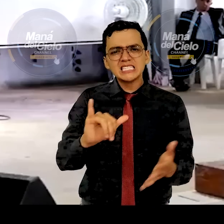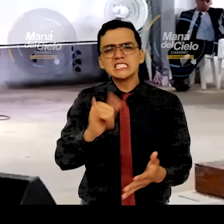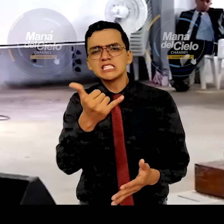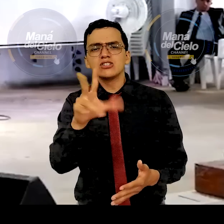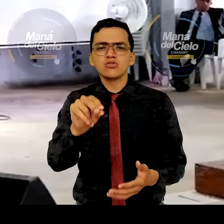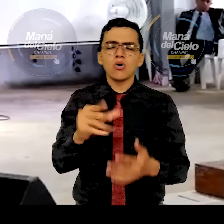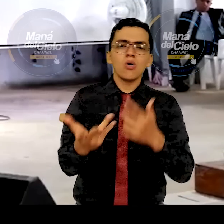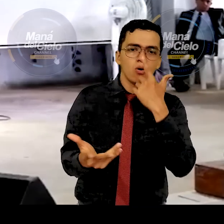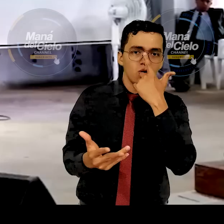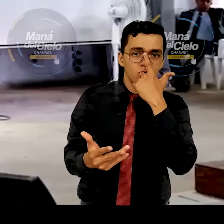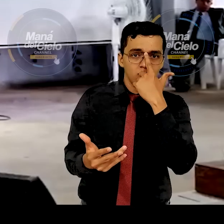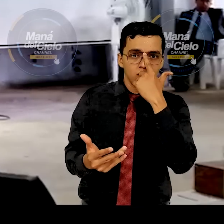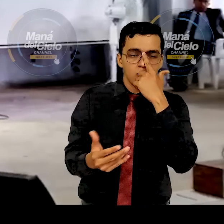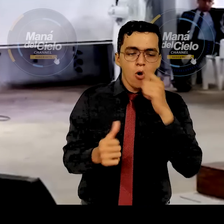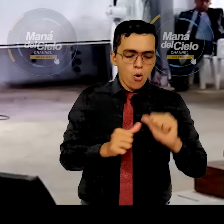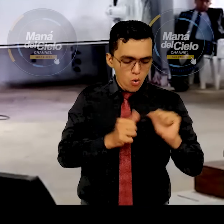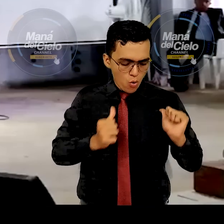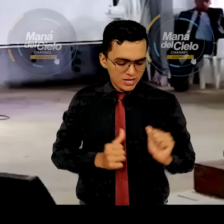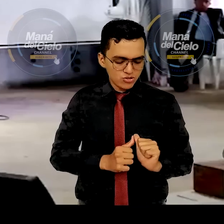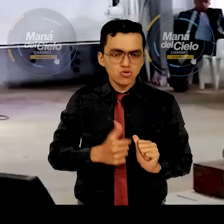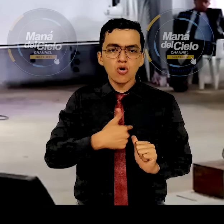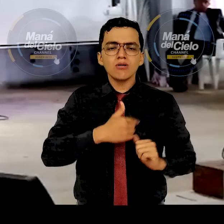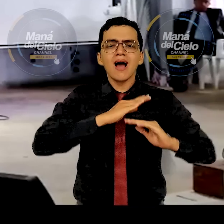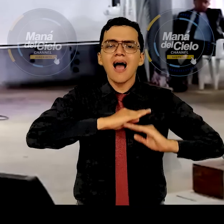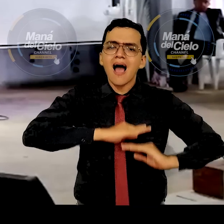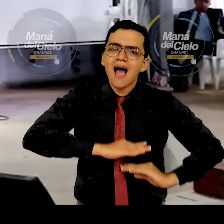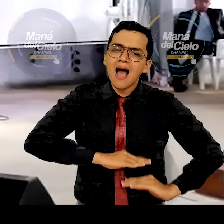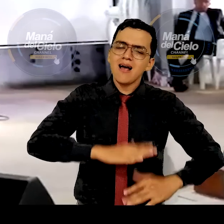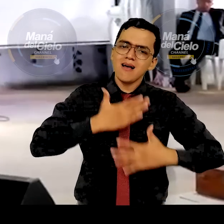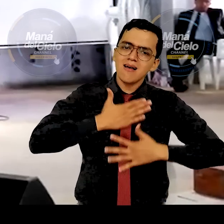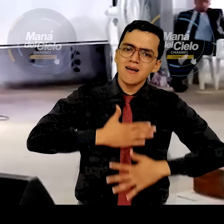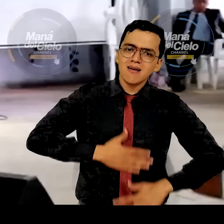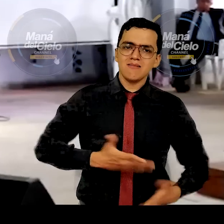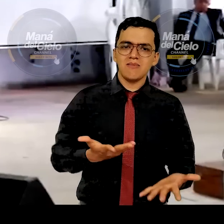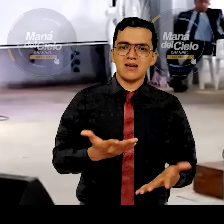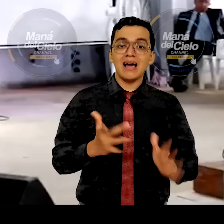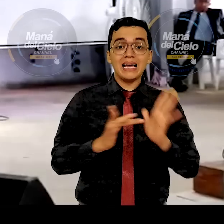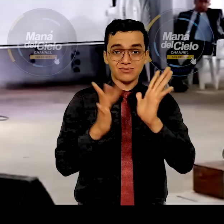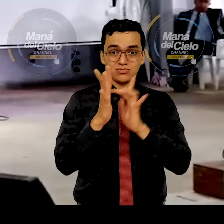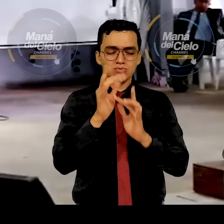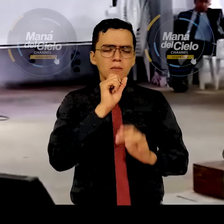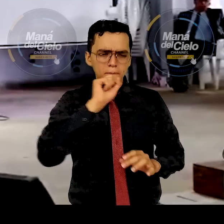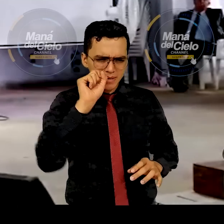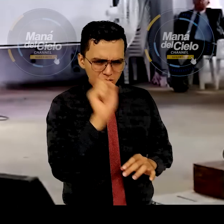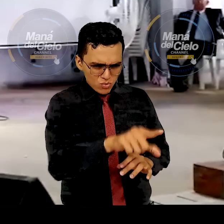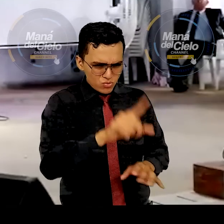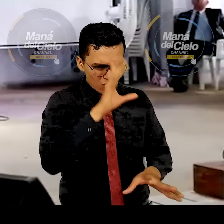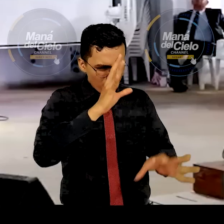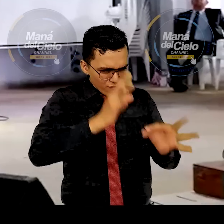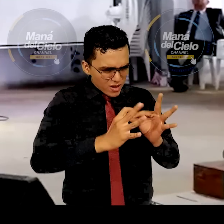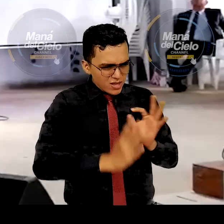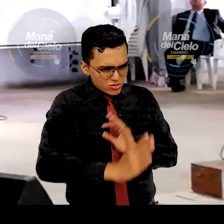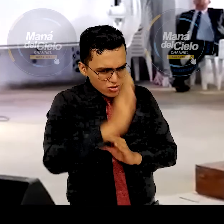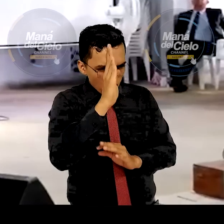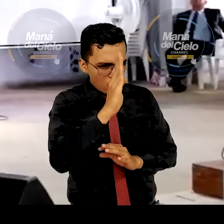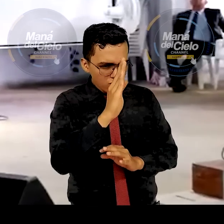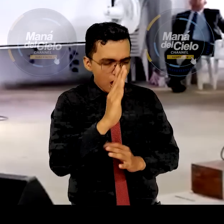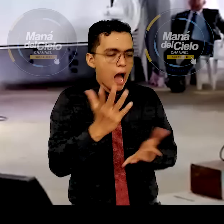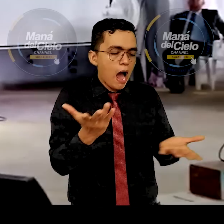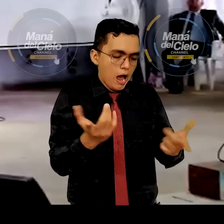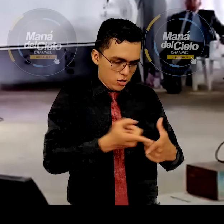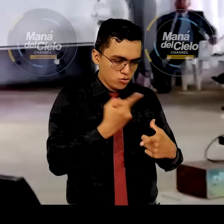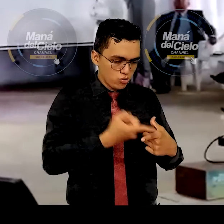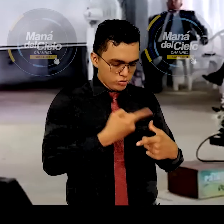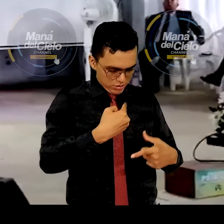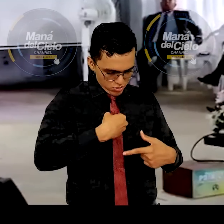No se turbe vuestro corazón. Creéis en Dios, pues creed también en mí. Y entonces le da